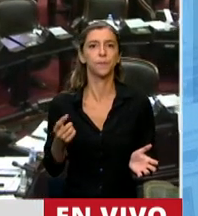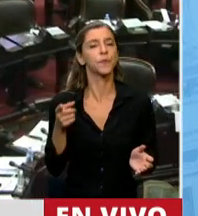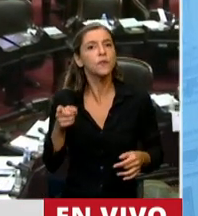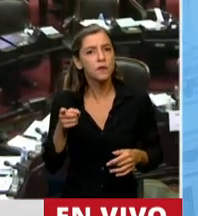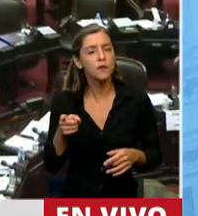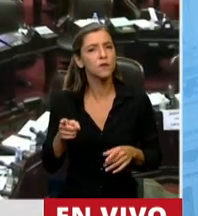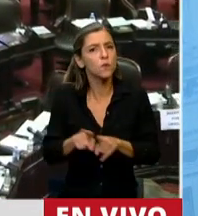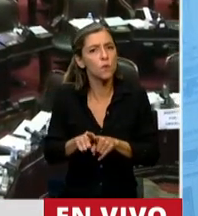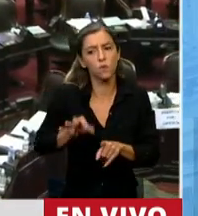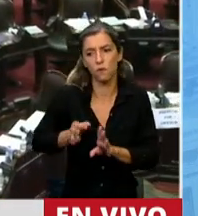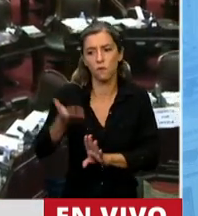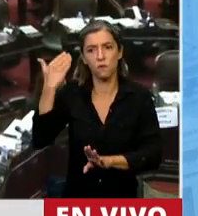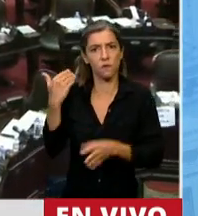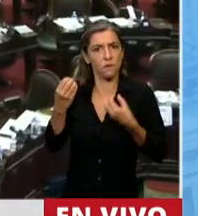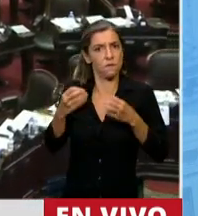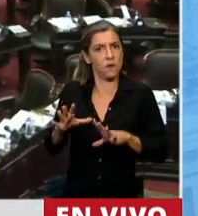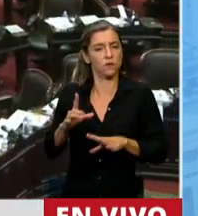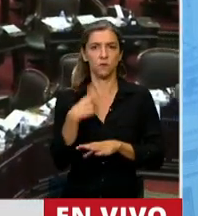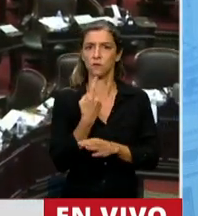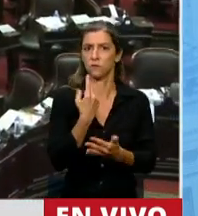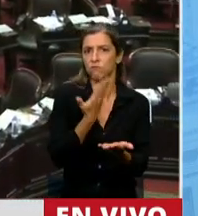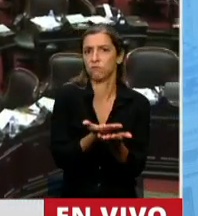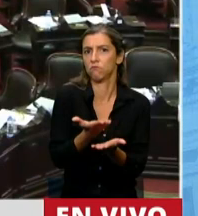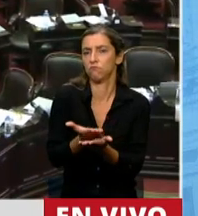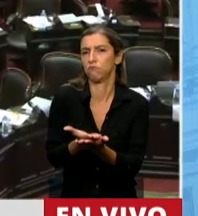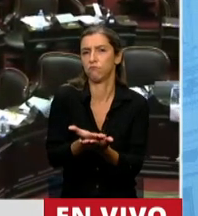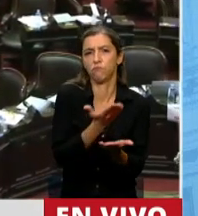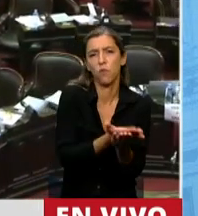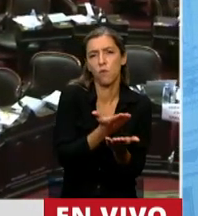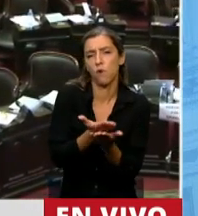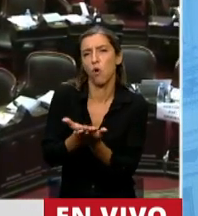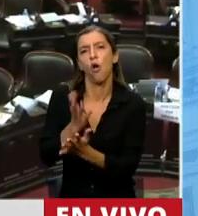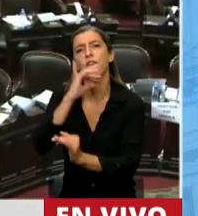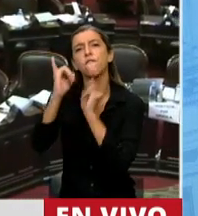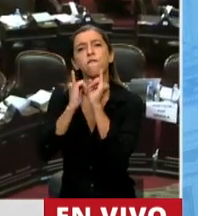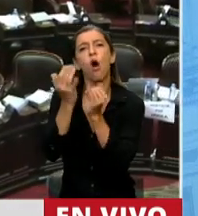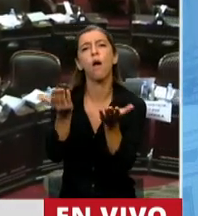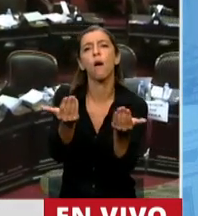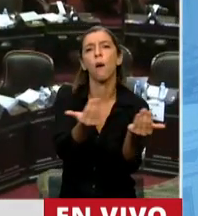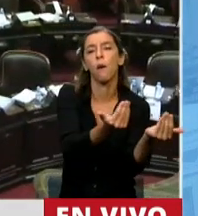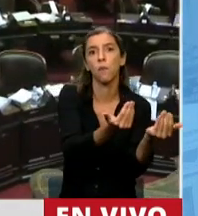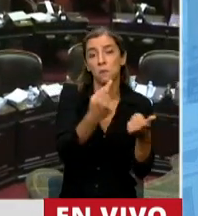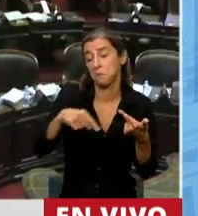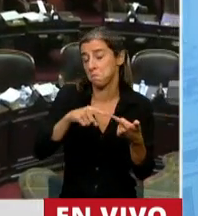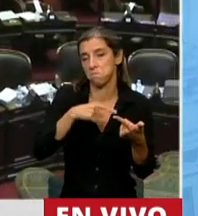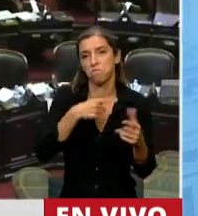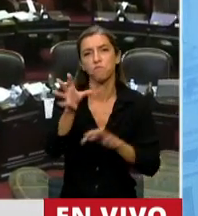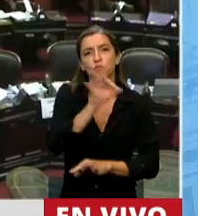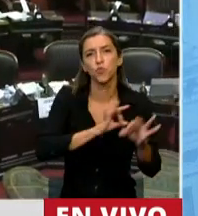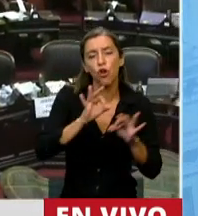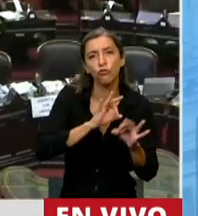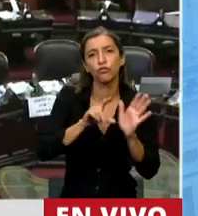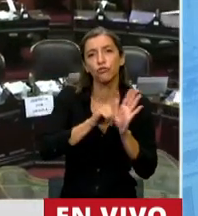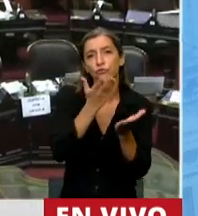año pasado, donde hemos presentado infinidad de pedidos de informe, infinidad de proyectos relacionados a los